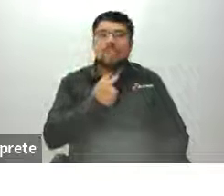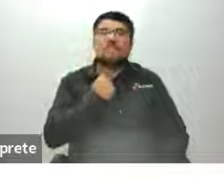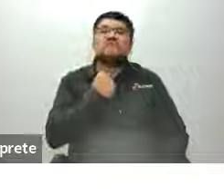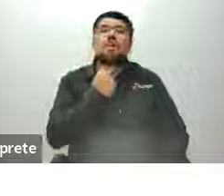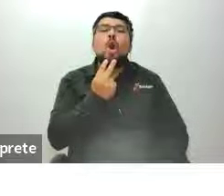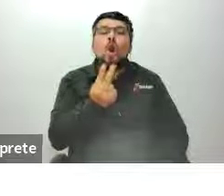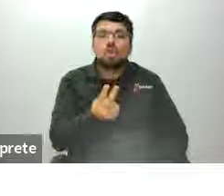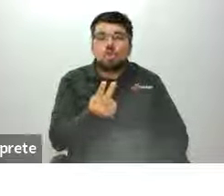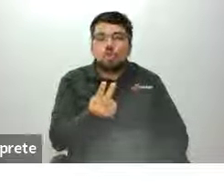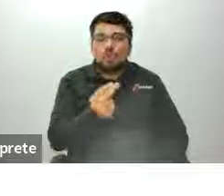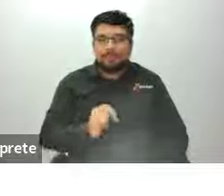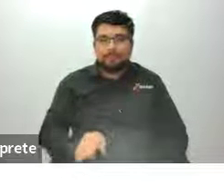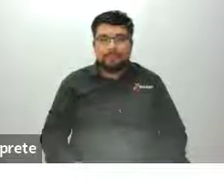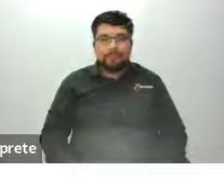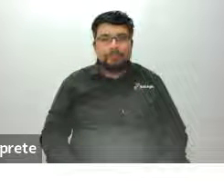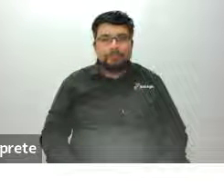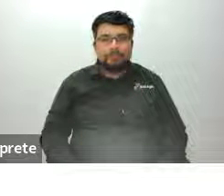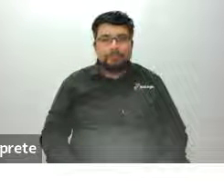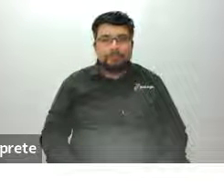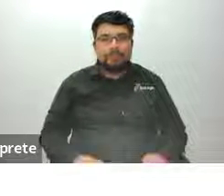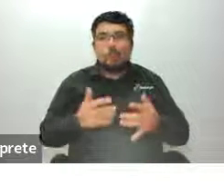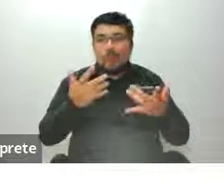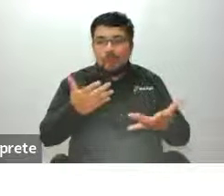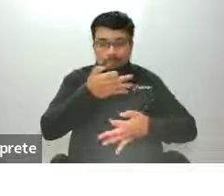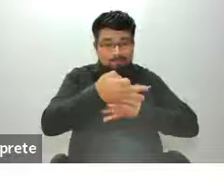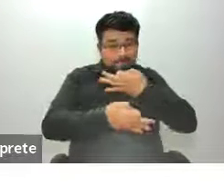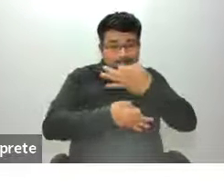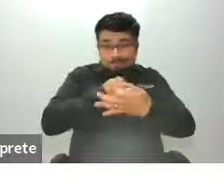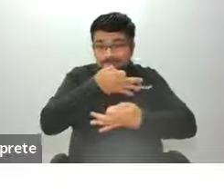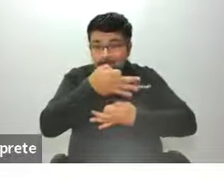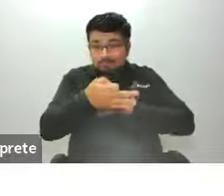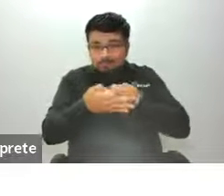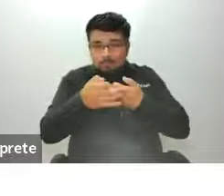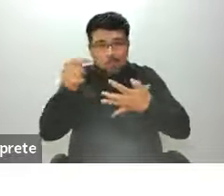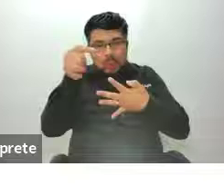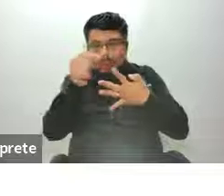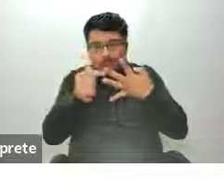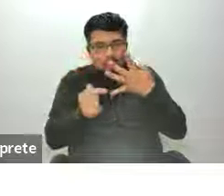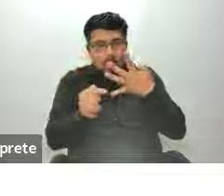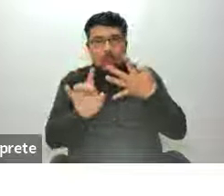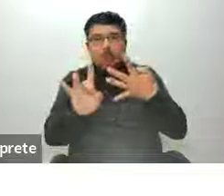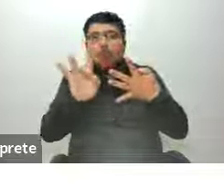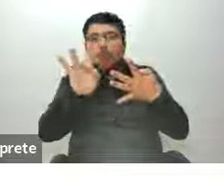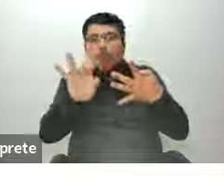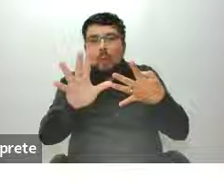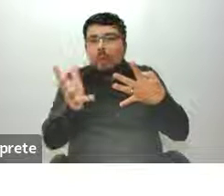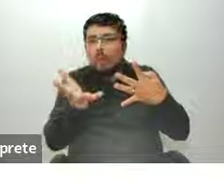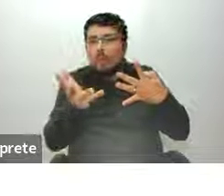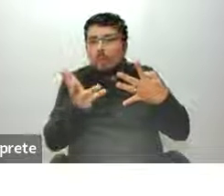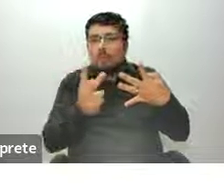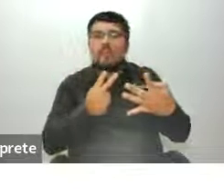¿Ok? Entonces son aquellas expresiones, aquellos elementos que están dados solo y solo a través del